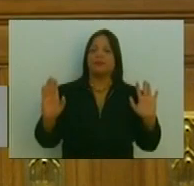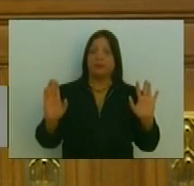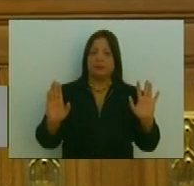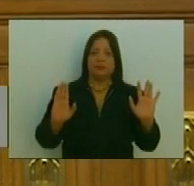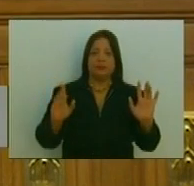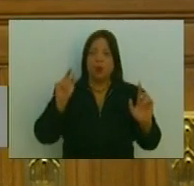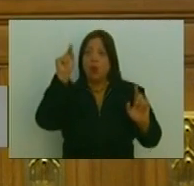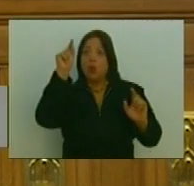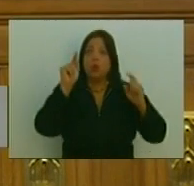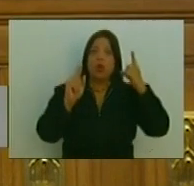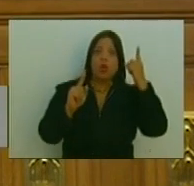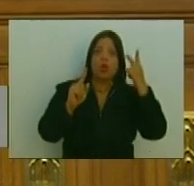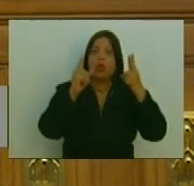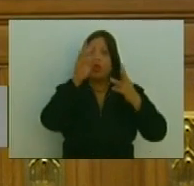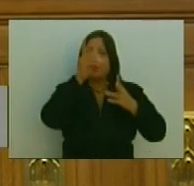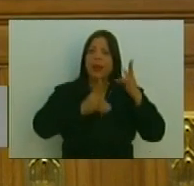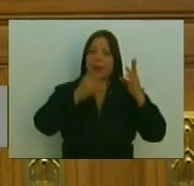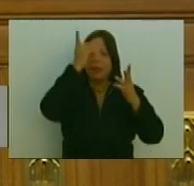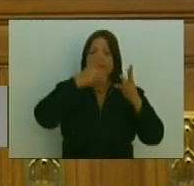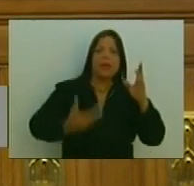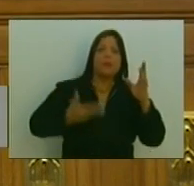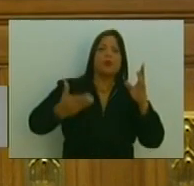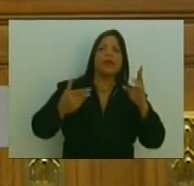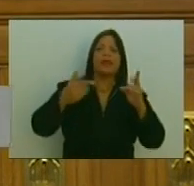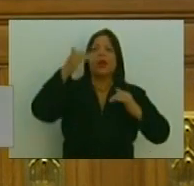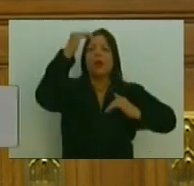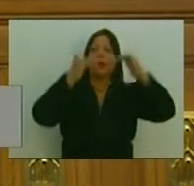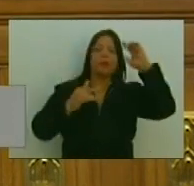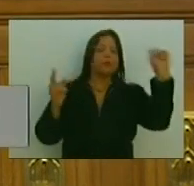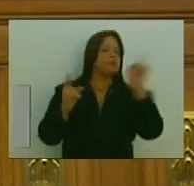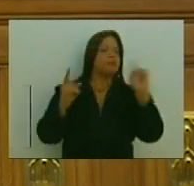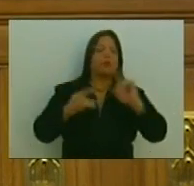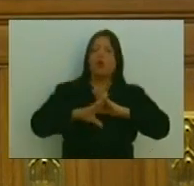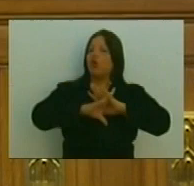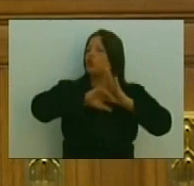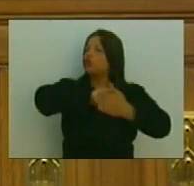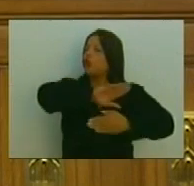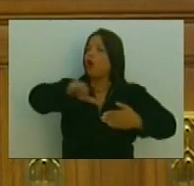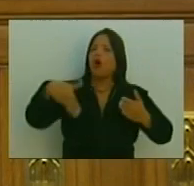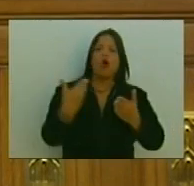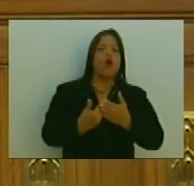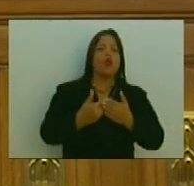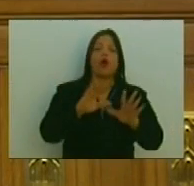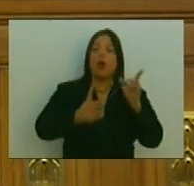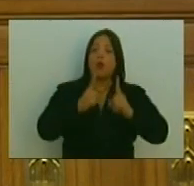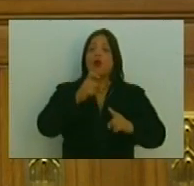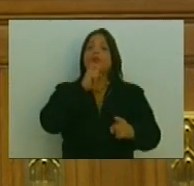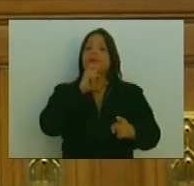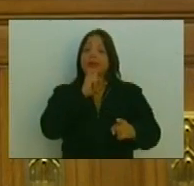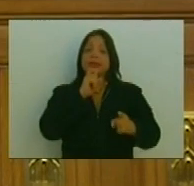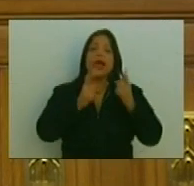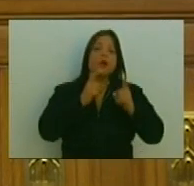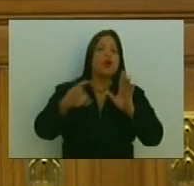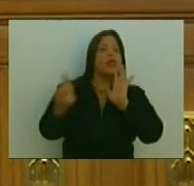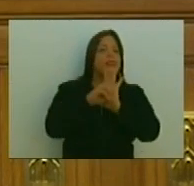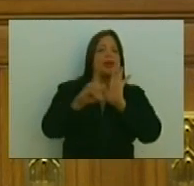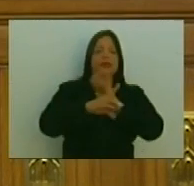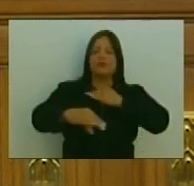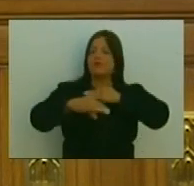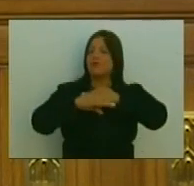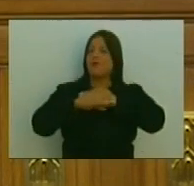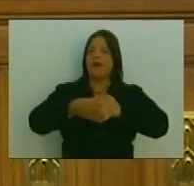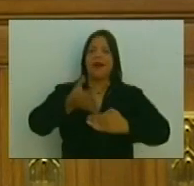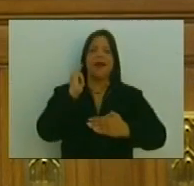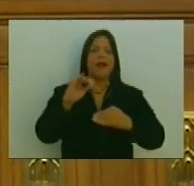ningún tipo de discapacidad es más importante que otra. Todos tienen un nivel de complejidad y los mismos derechos dentro de la sociedad